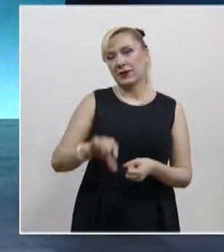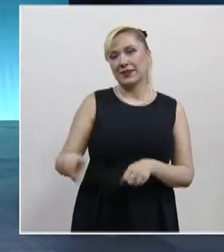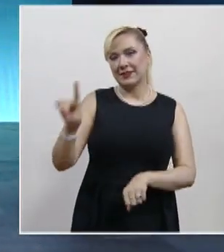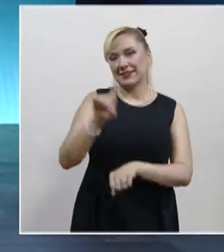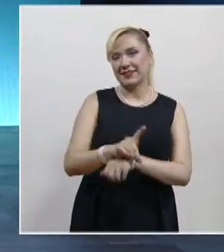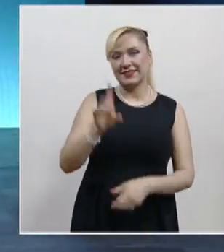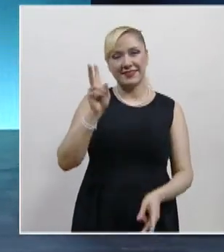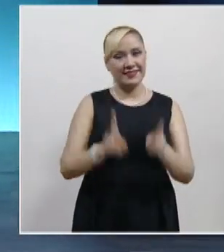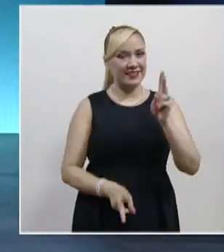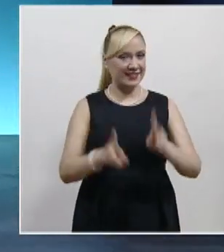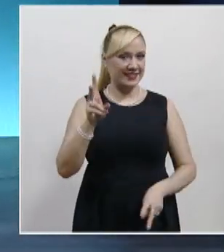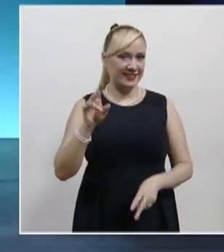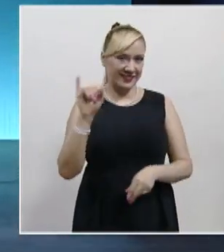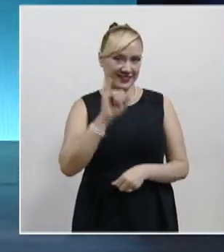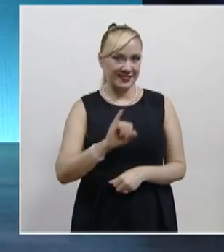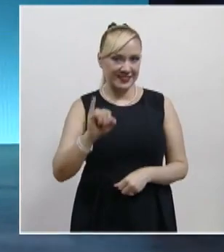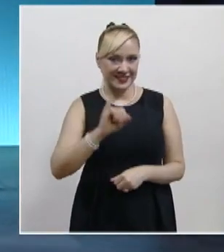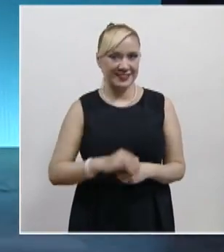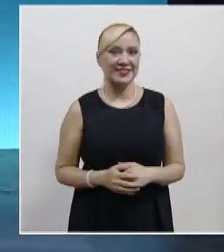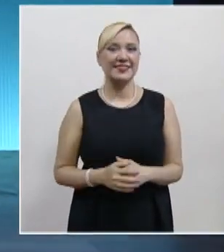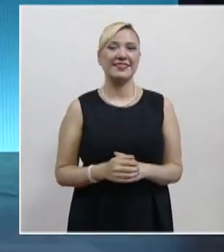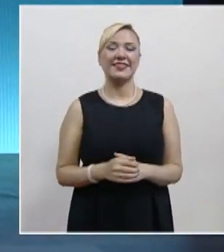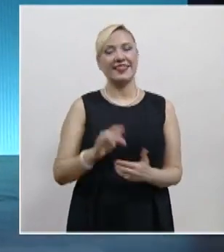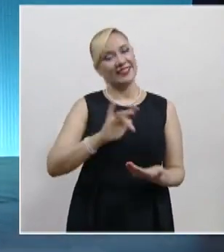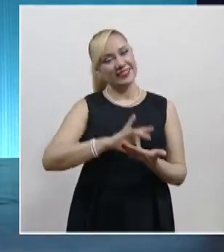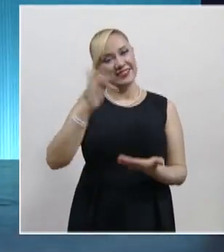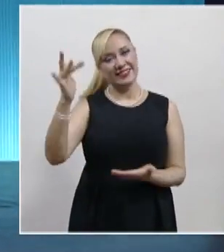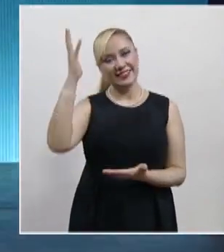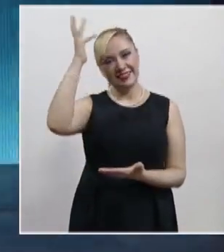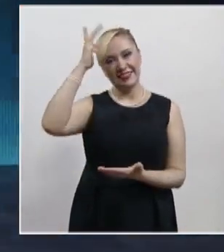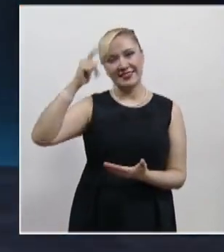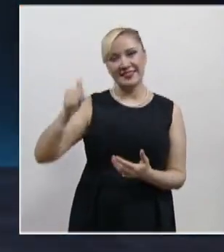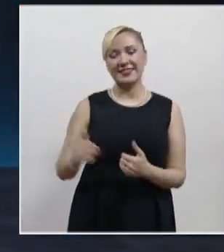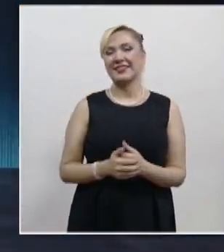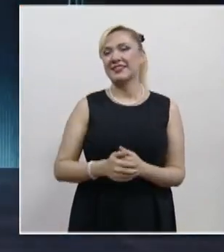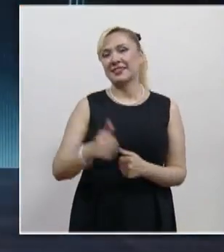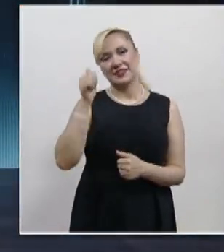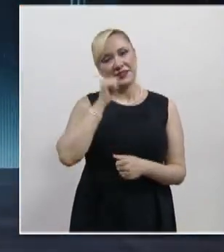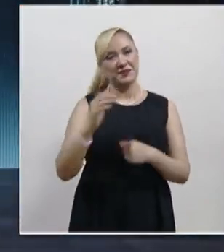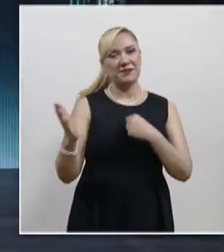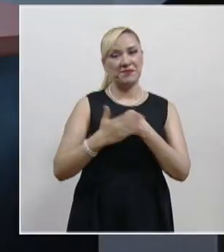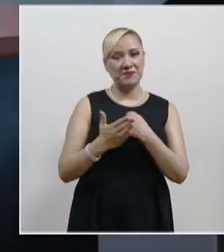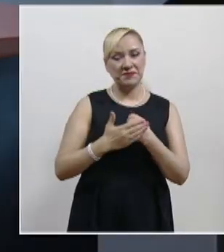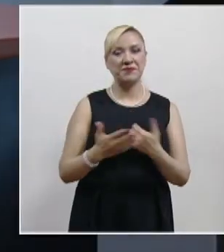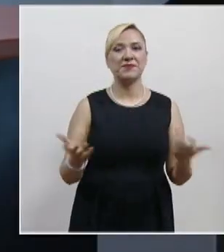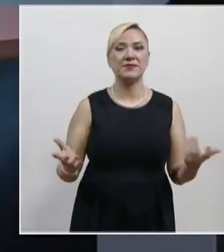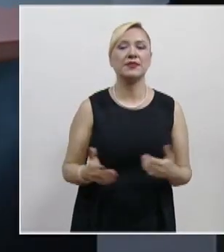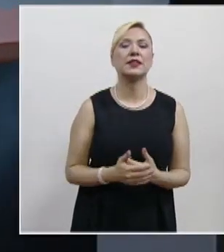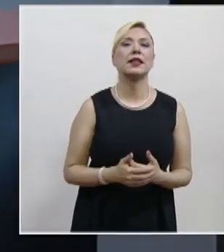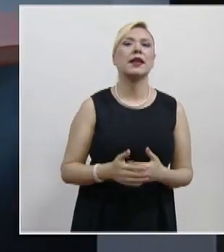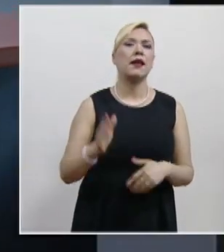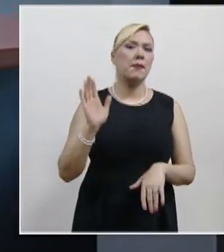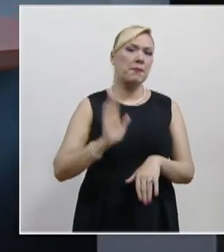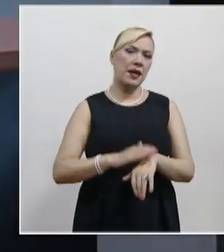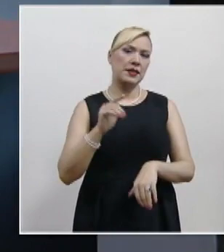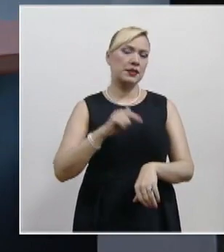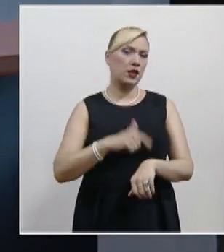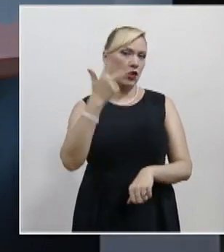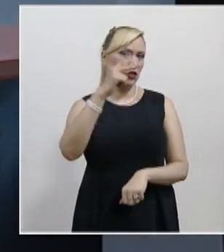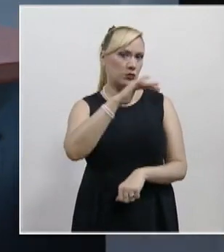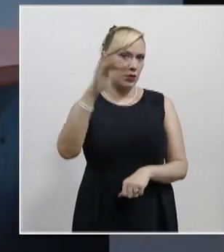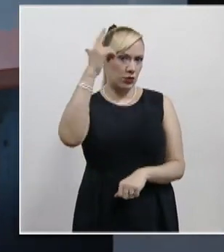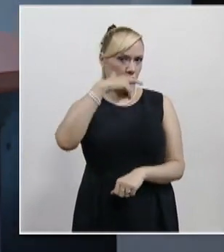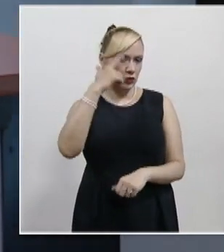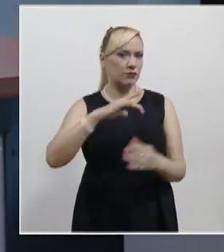resueltos en la sesión de este jueves. Muchas gracias, Mario, como siempre, por tu reporte y los detalles en punto de las 8:30